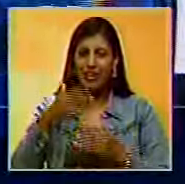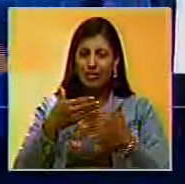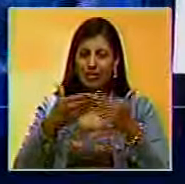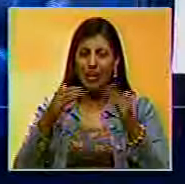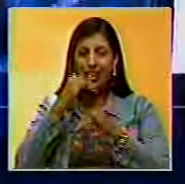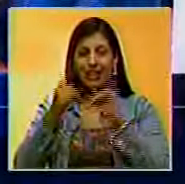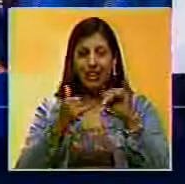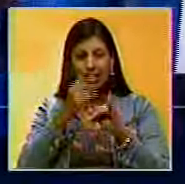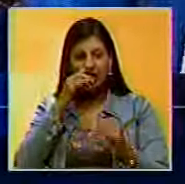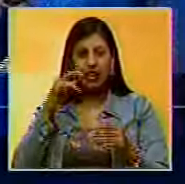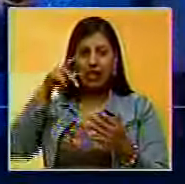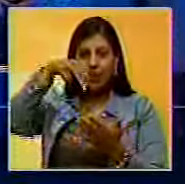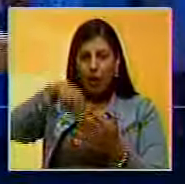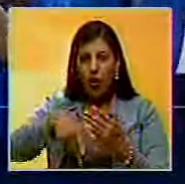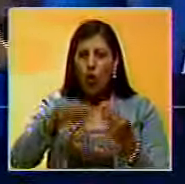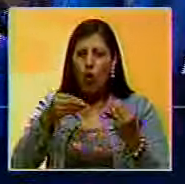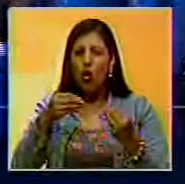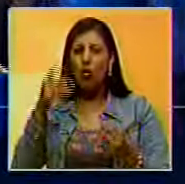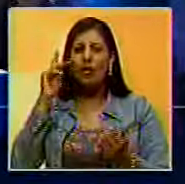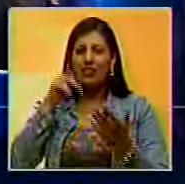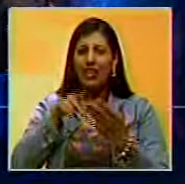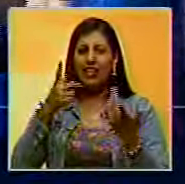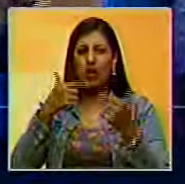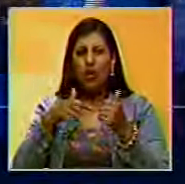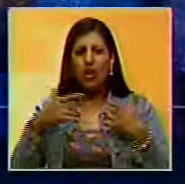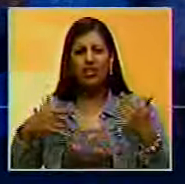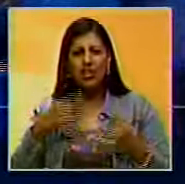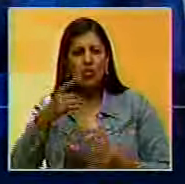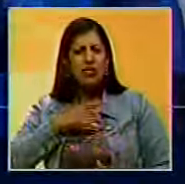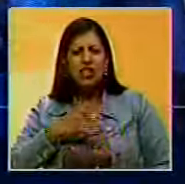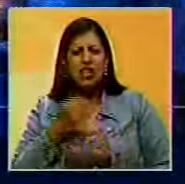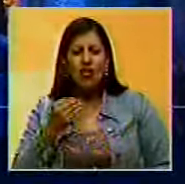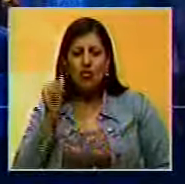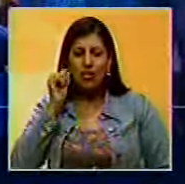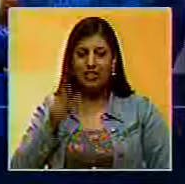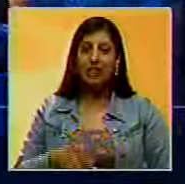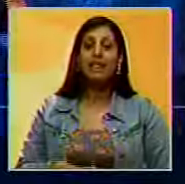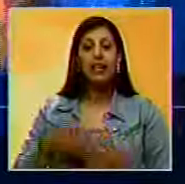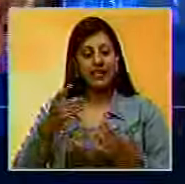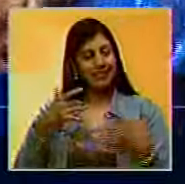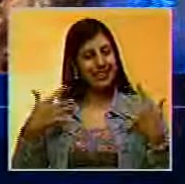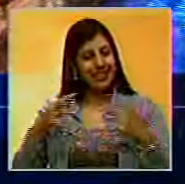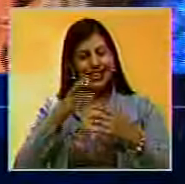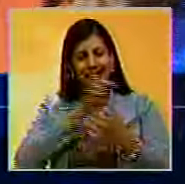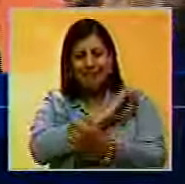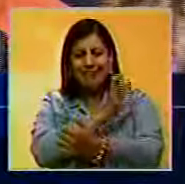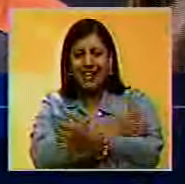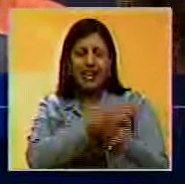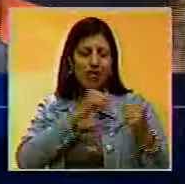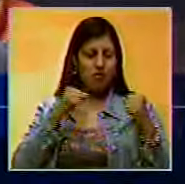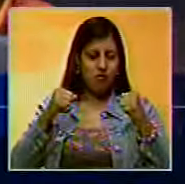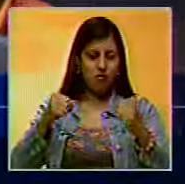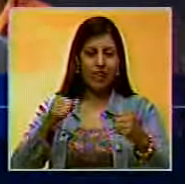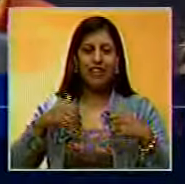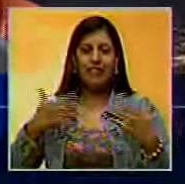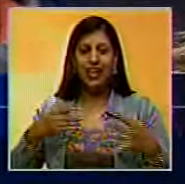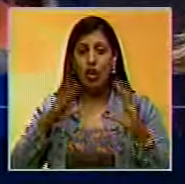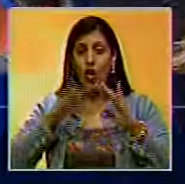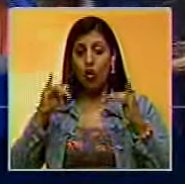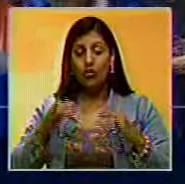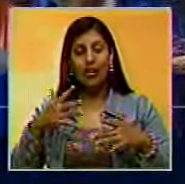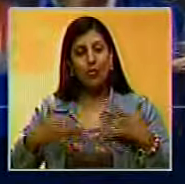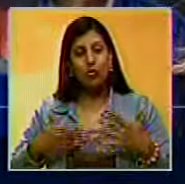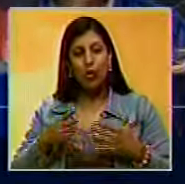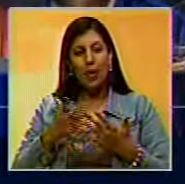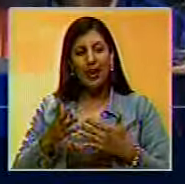talla internacional. Sacan de bajar del escenario. ¿Cómo estuvieron las energías? ¿Cómo te sentiste con las chicas? Mira, las energías increíbles. Estamos felices, contentos, emocionados. De